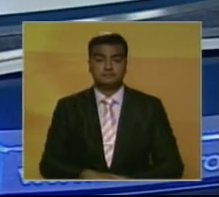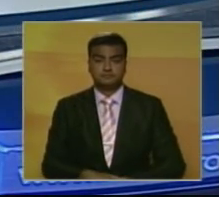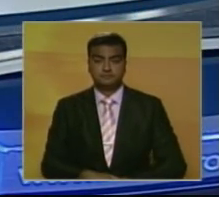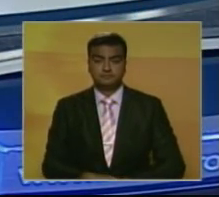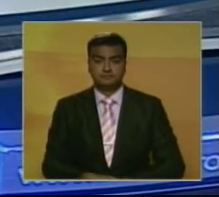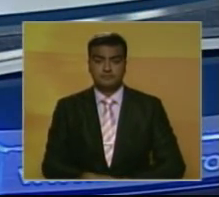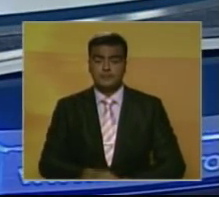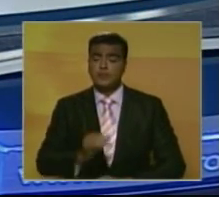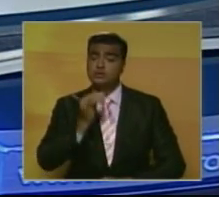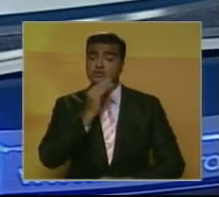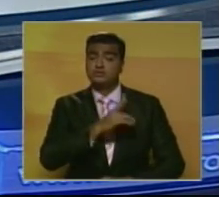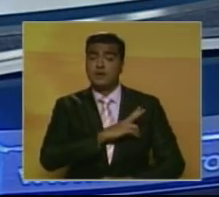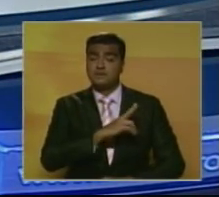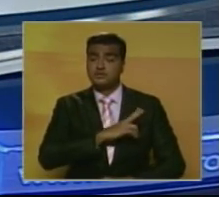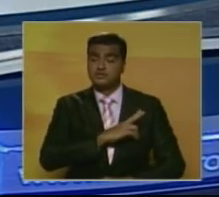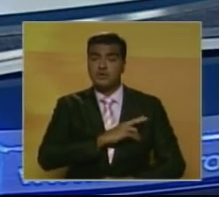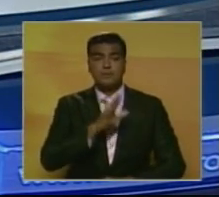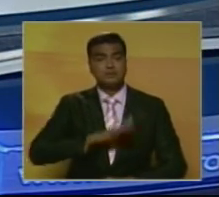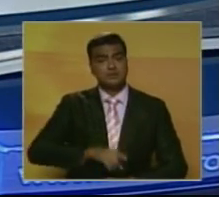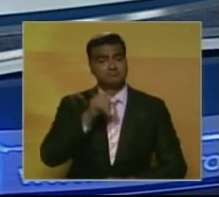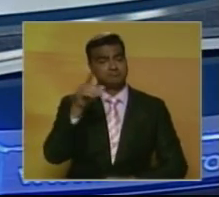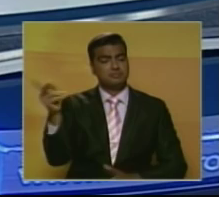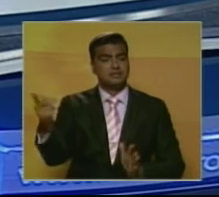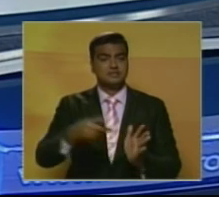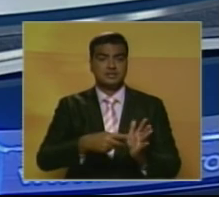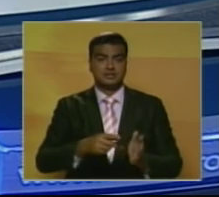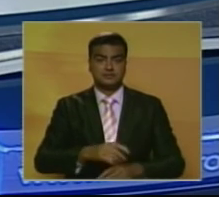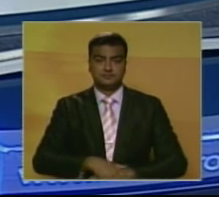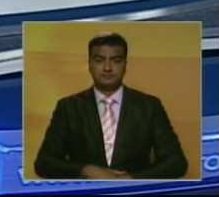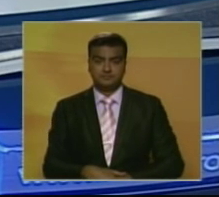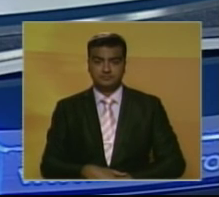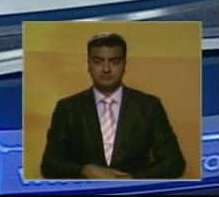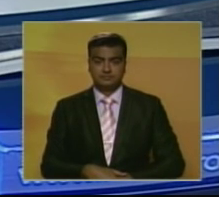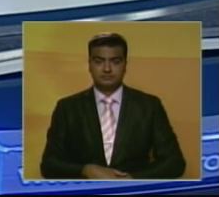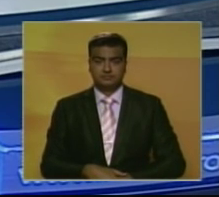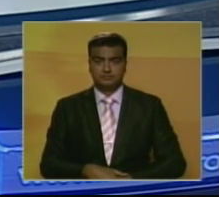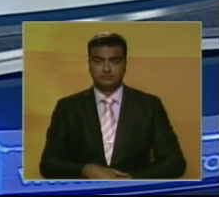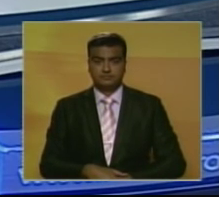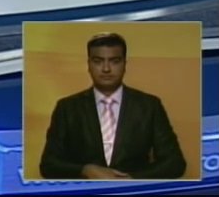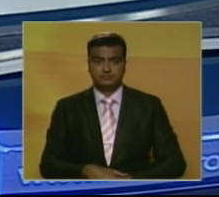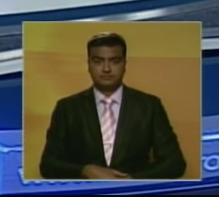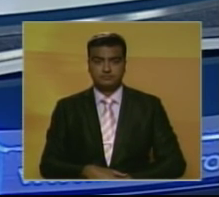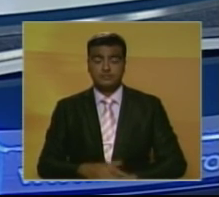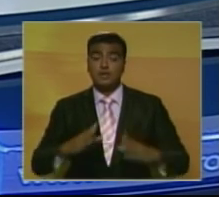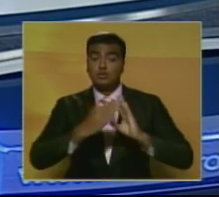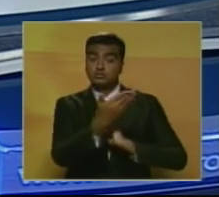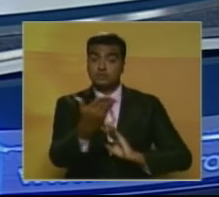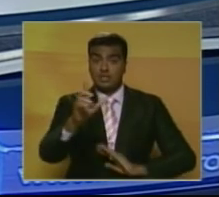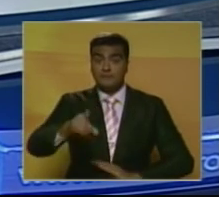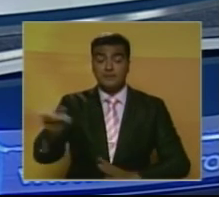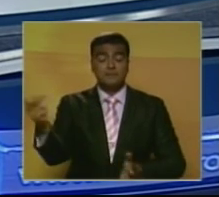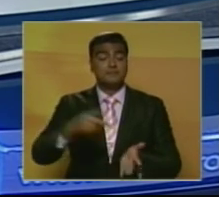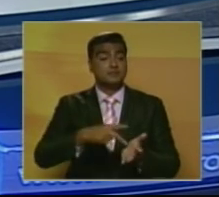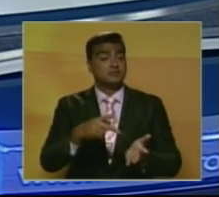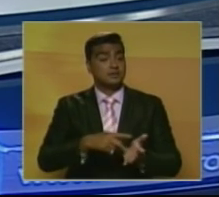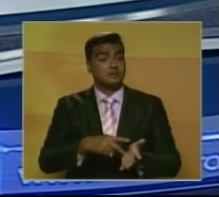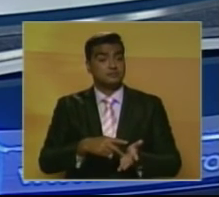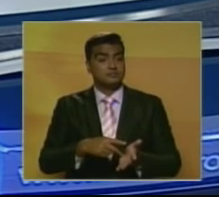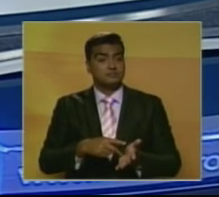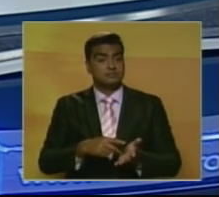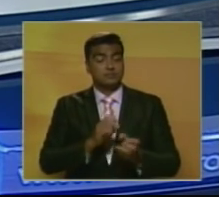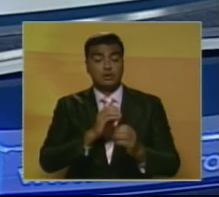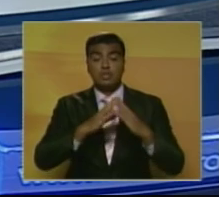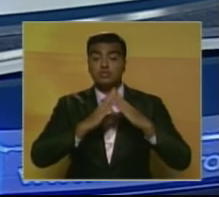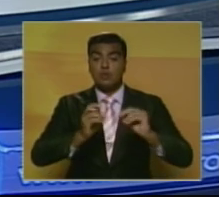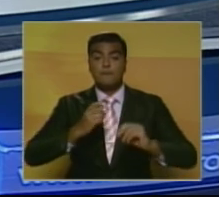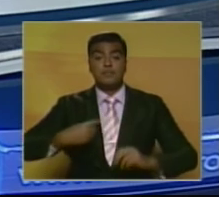Y Noticiero Venevisión, como siempre, Andrina, estará presente para llevarles todos los detalles. Y todos ustedes también presentes a través de nuestra pantalla, porque todos